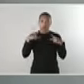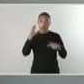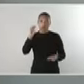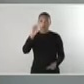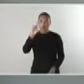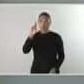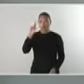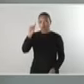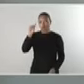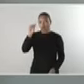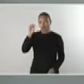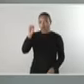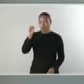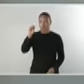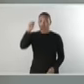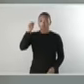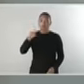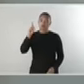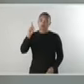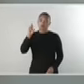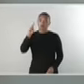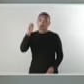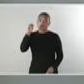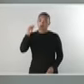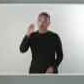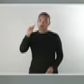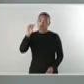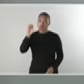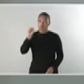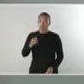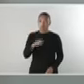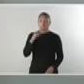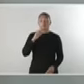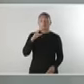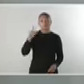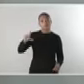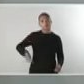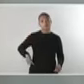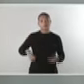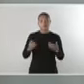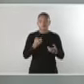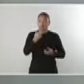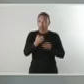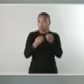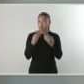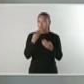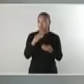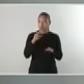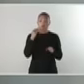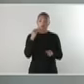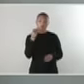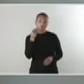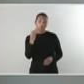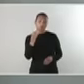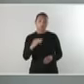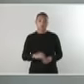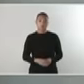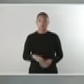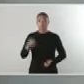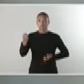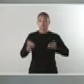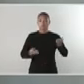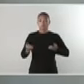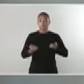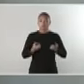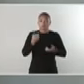delincuentes un mejor gobierno es el que gasta bien y el que gasta tiempo El ejercicio del presupuesto